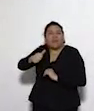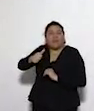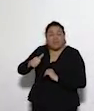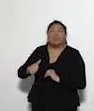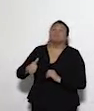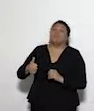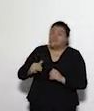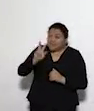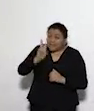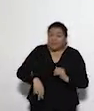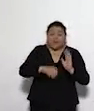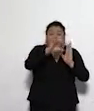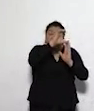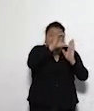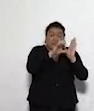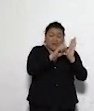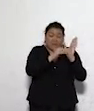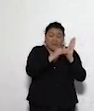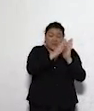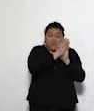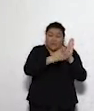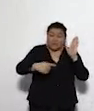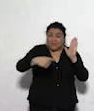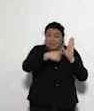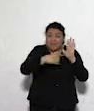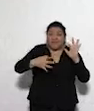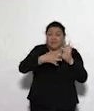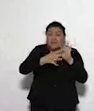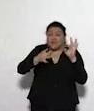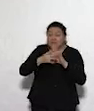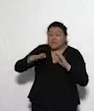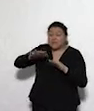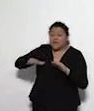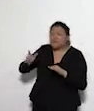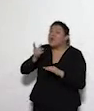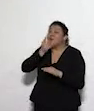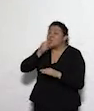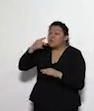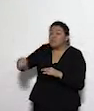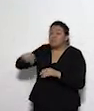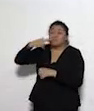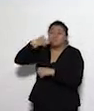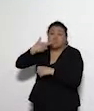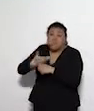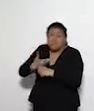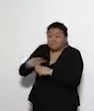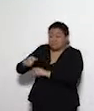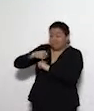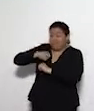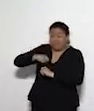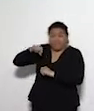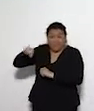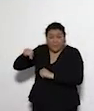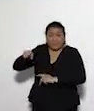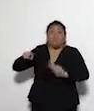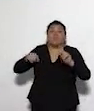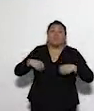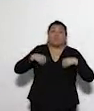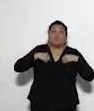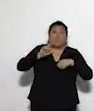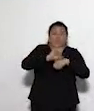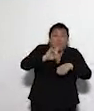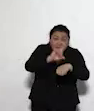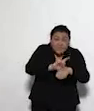postulado constitucional relativo a que la seguridad pública sea responsabilidad de autoridades civiles esté lejos de ser una realidad en